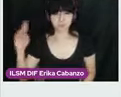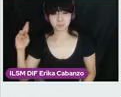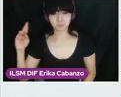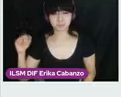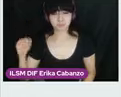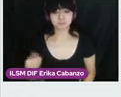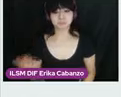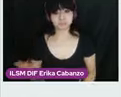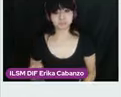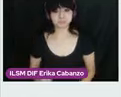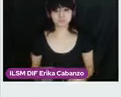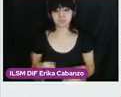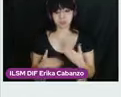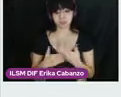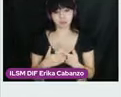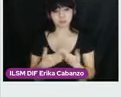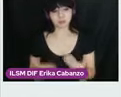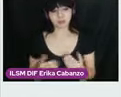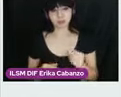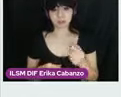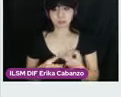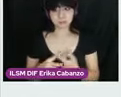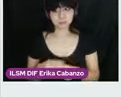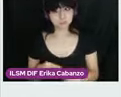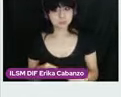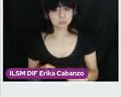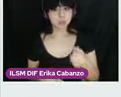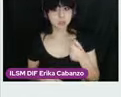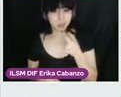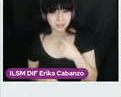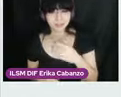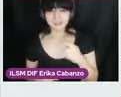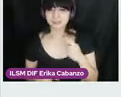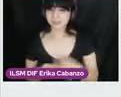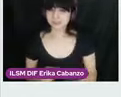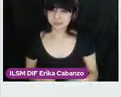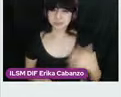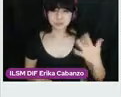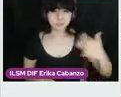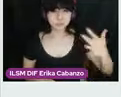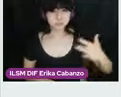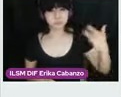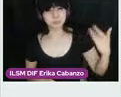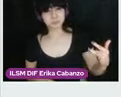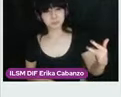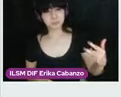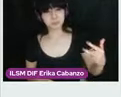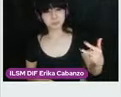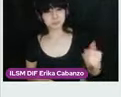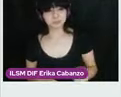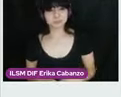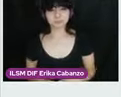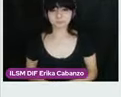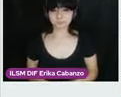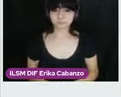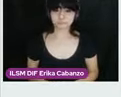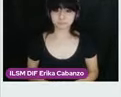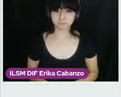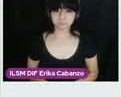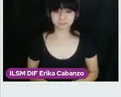con medicamentos analgésicos centrales, ¿sí? O medicamentos para el dolor de tipo central. Trae